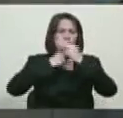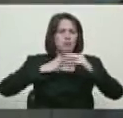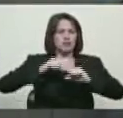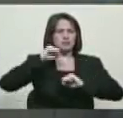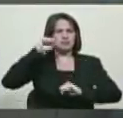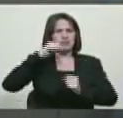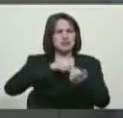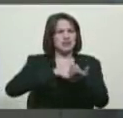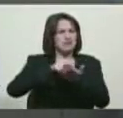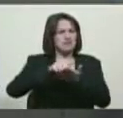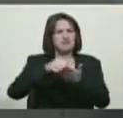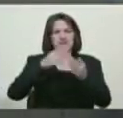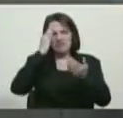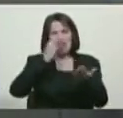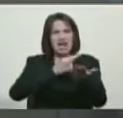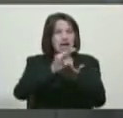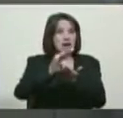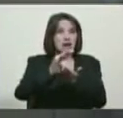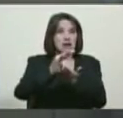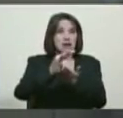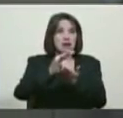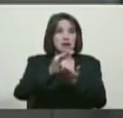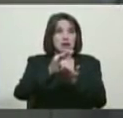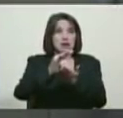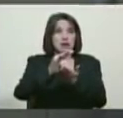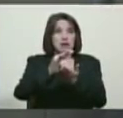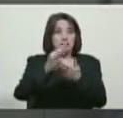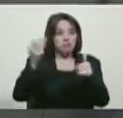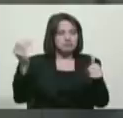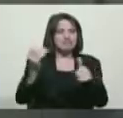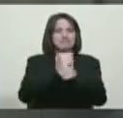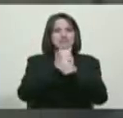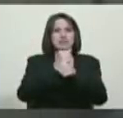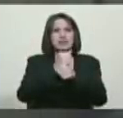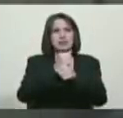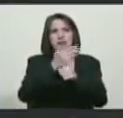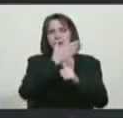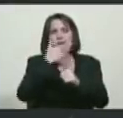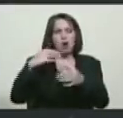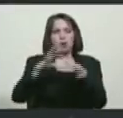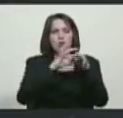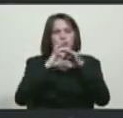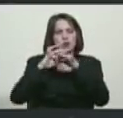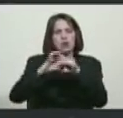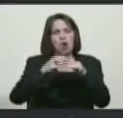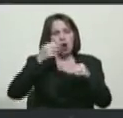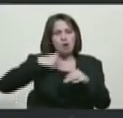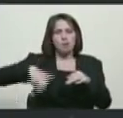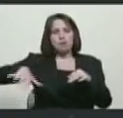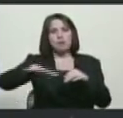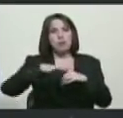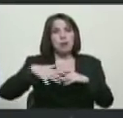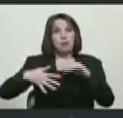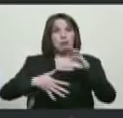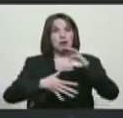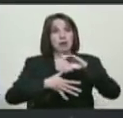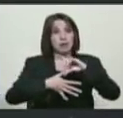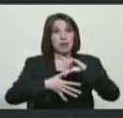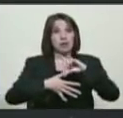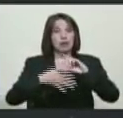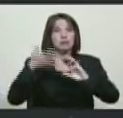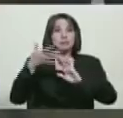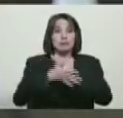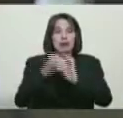y militante con la lucha por la emancipación de los pueblos de nuestra América. Escribió obras acerca del